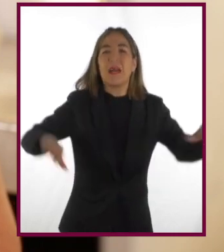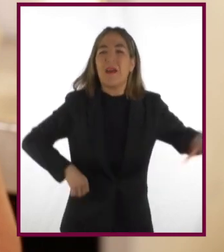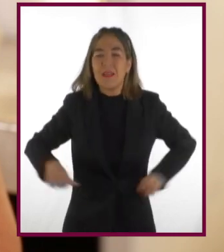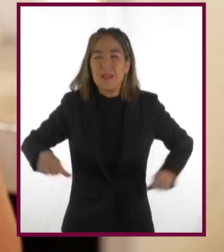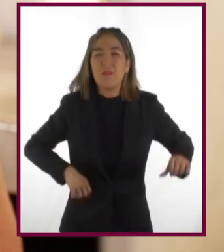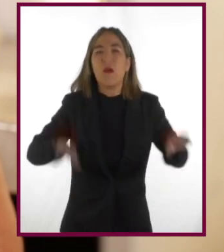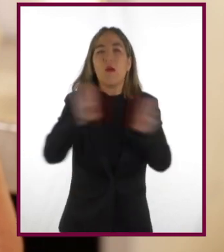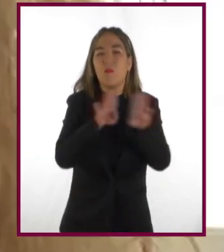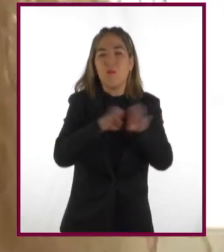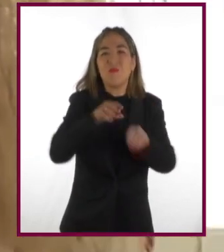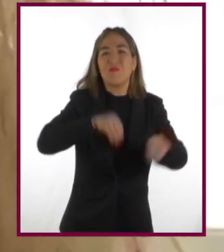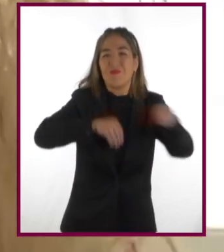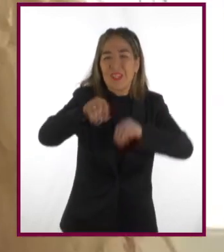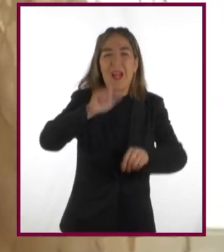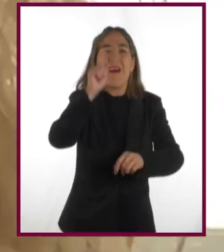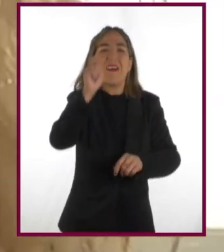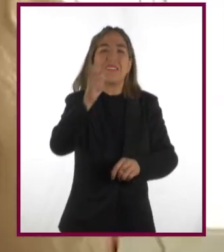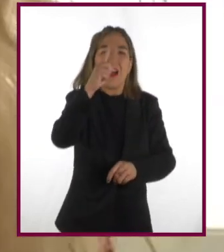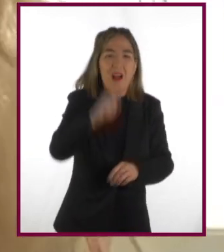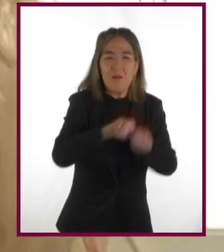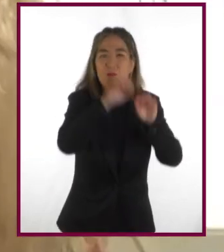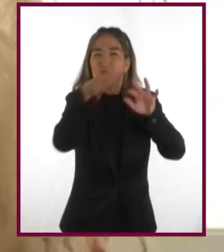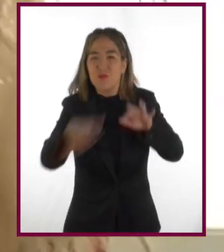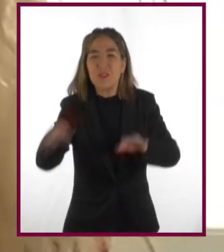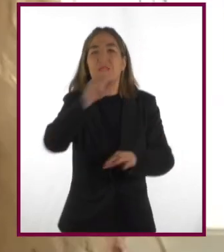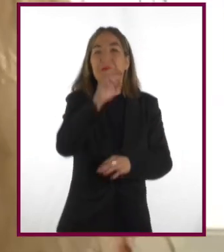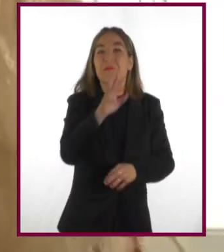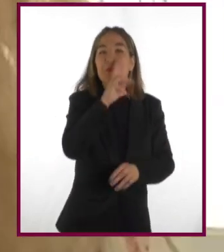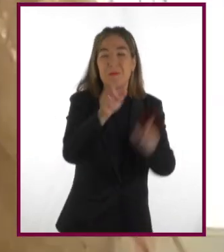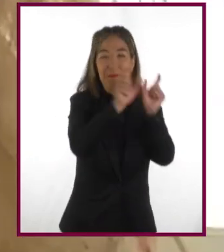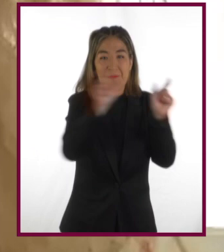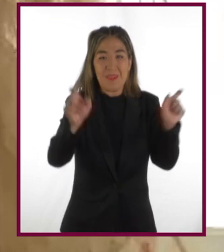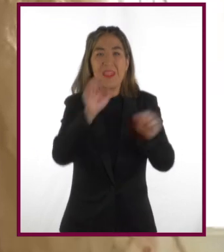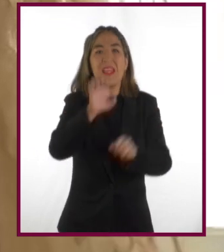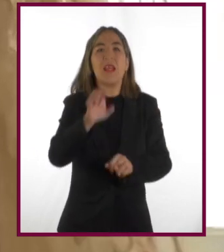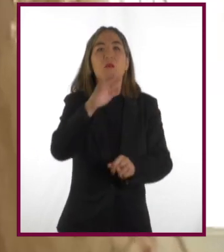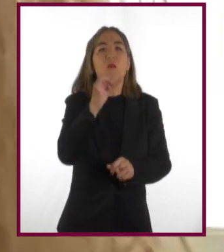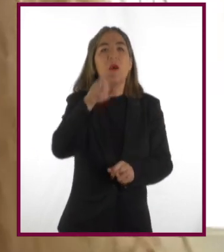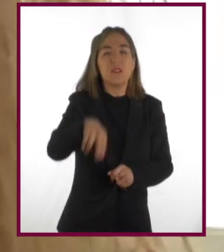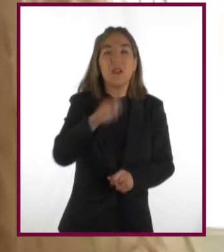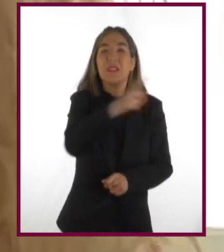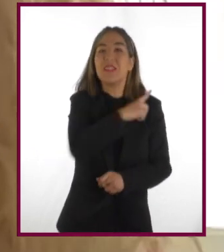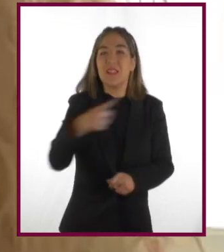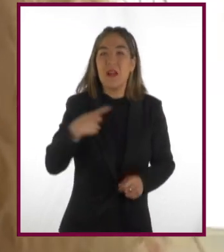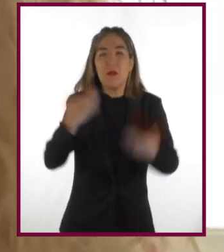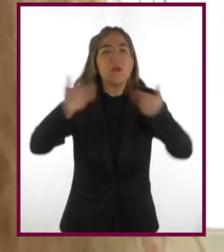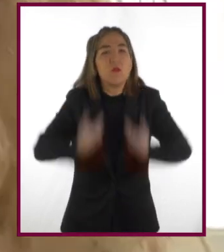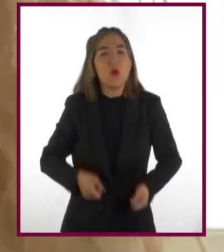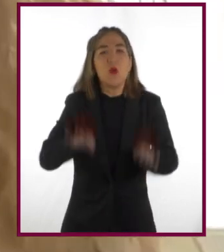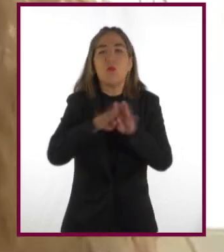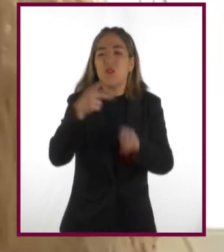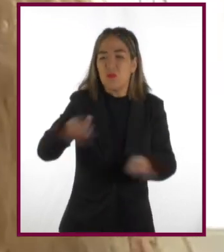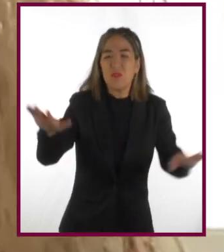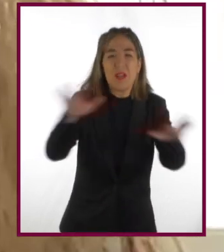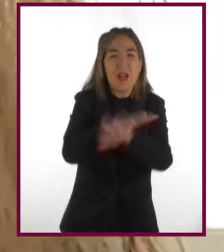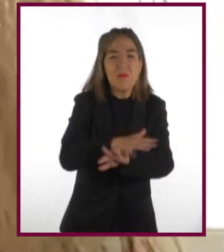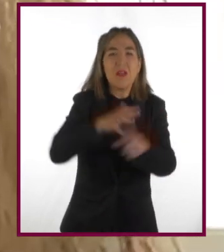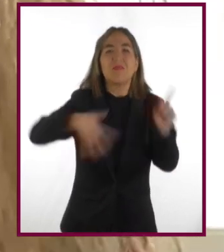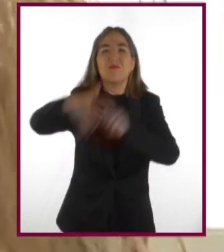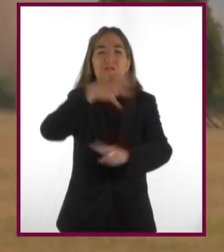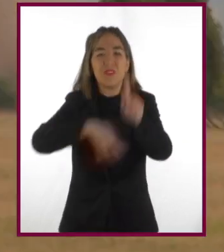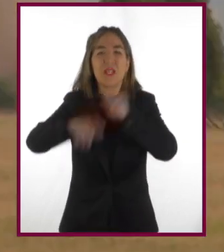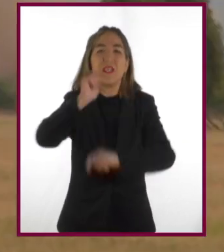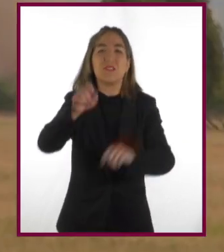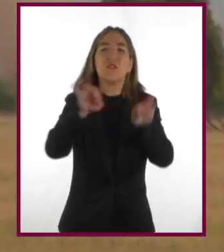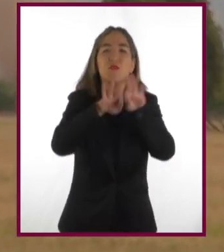campo de la dinámica de fluidos, y resolver las ecuaciones de Navier-Stokes permitiría comprender fenómenos físicos muy